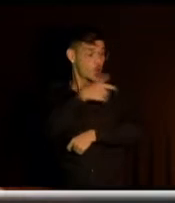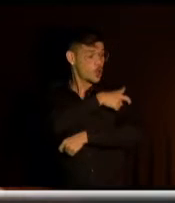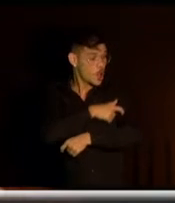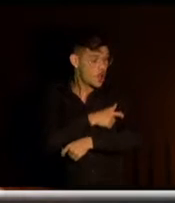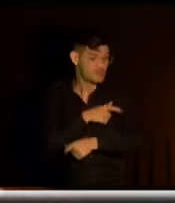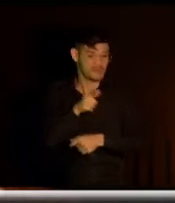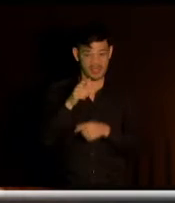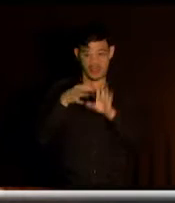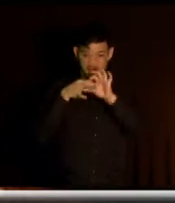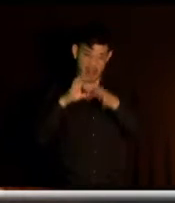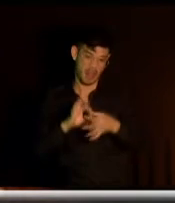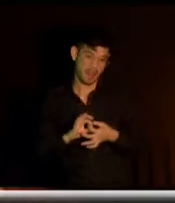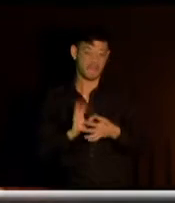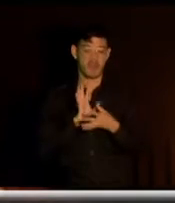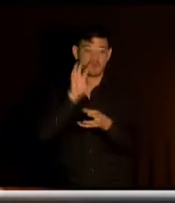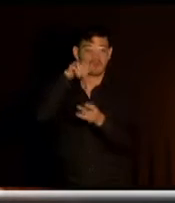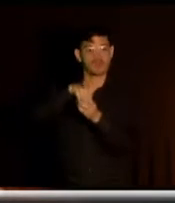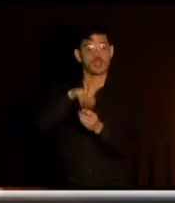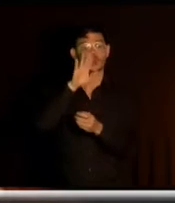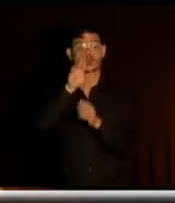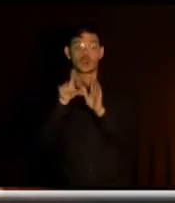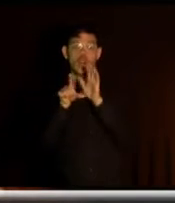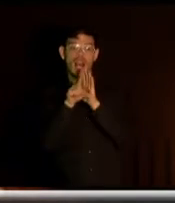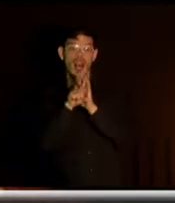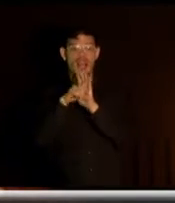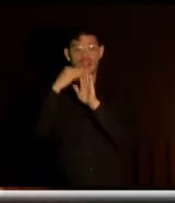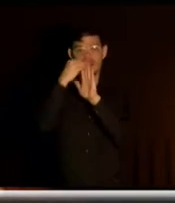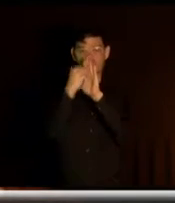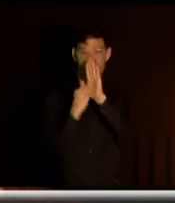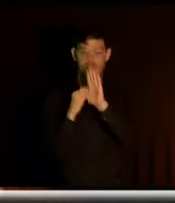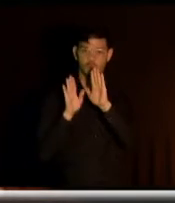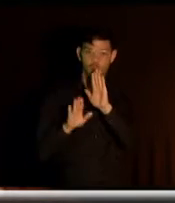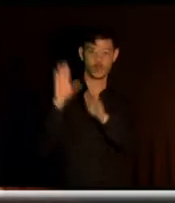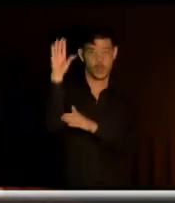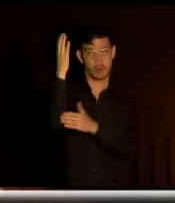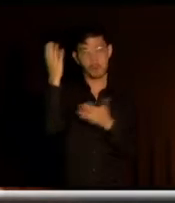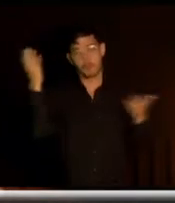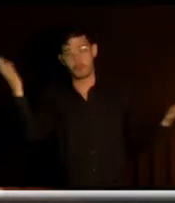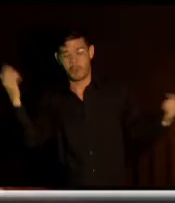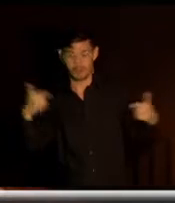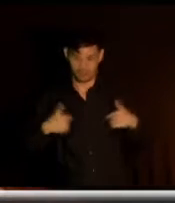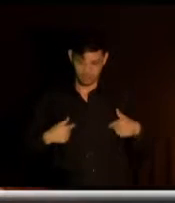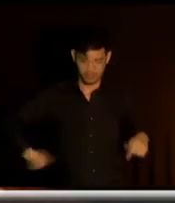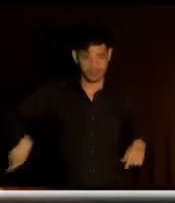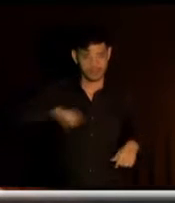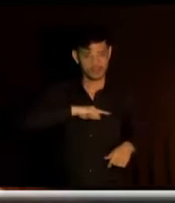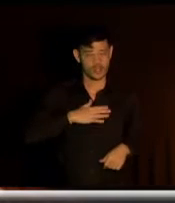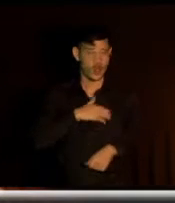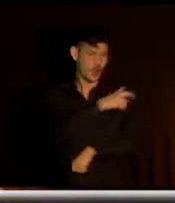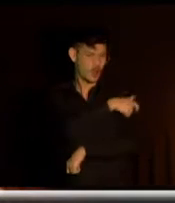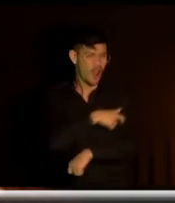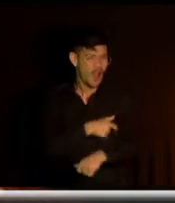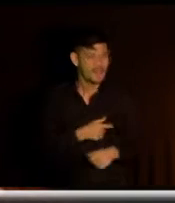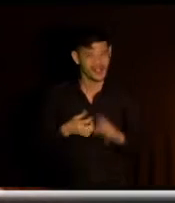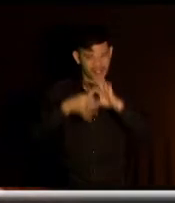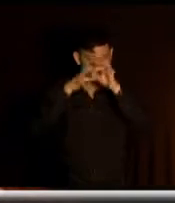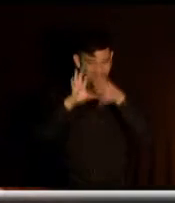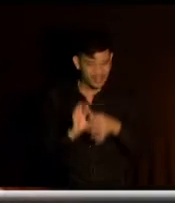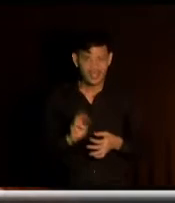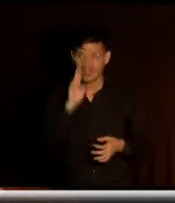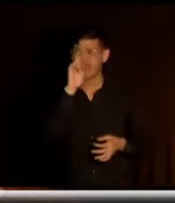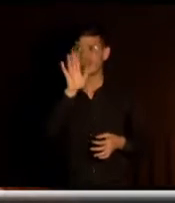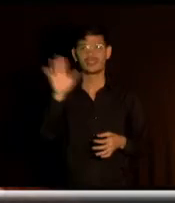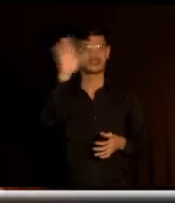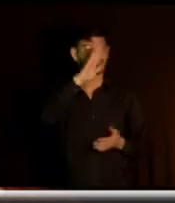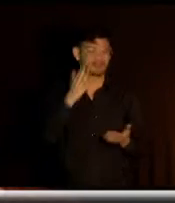legislación colombiana, nosotros como Comité Paralímpico Nacional nos debemos al Comité Paralímpico Internacional.